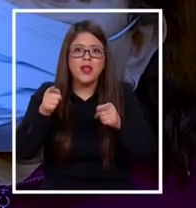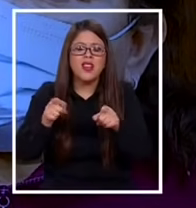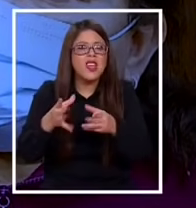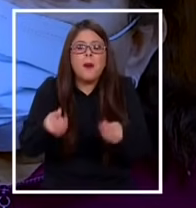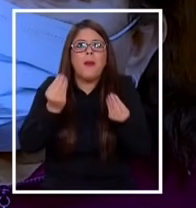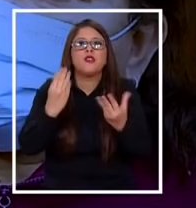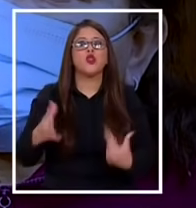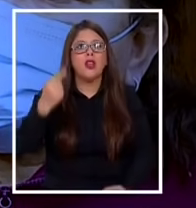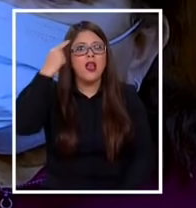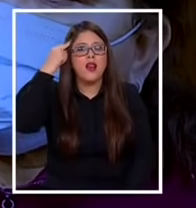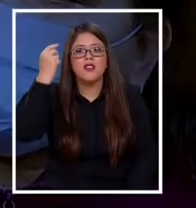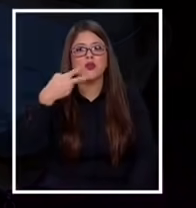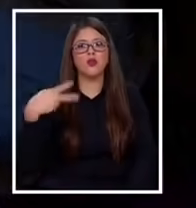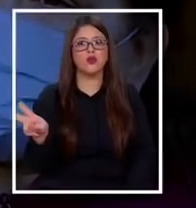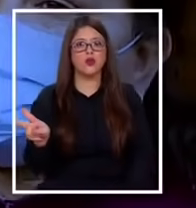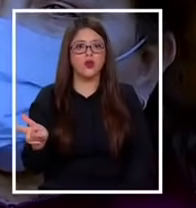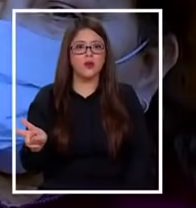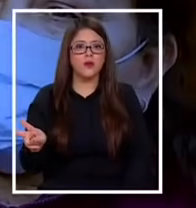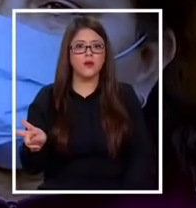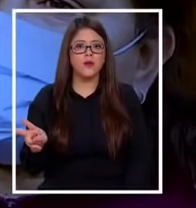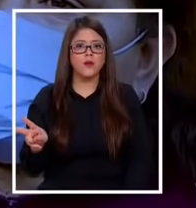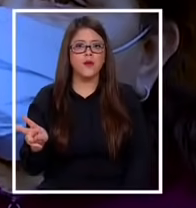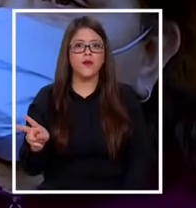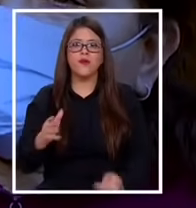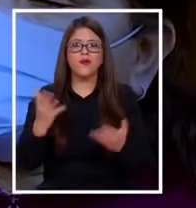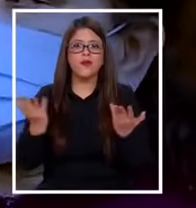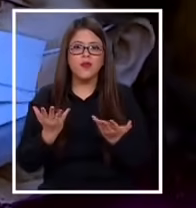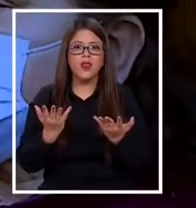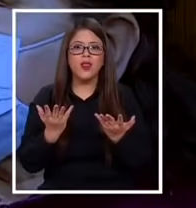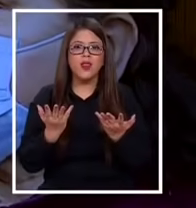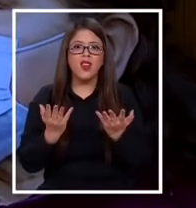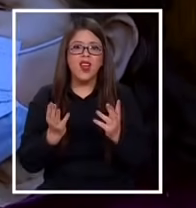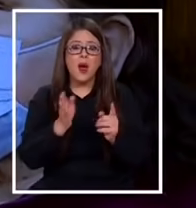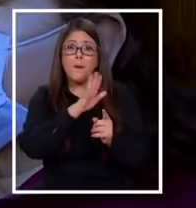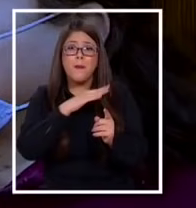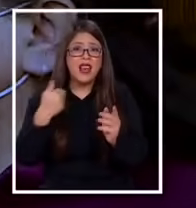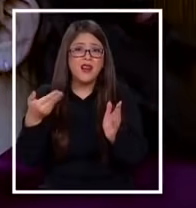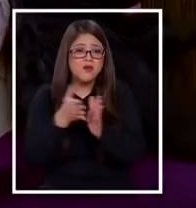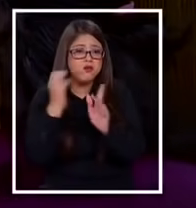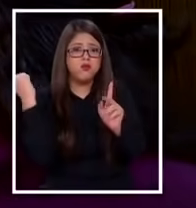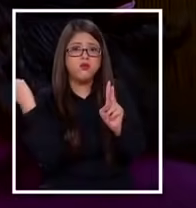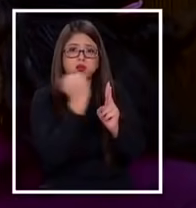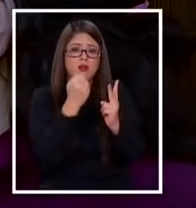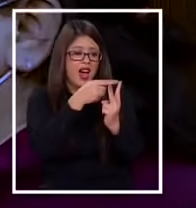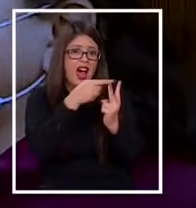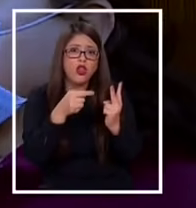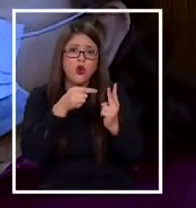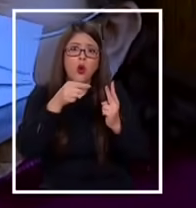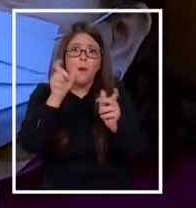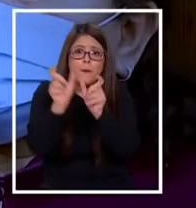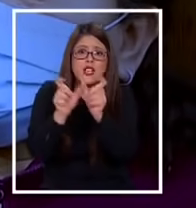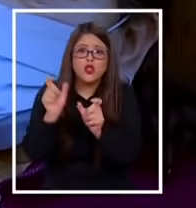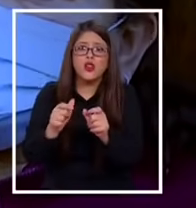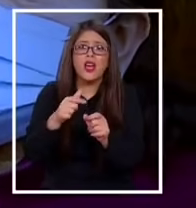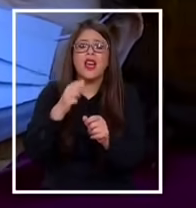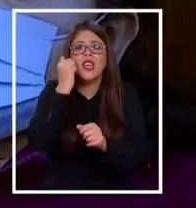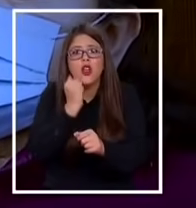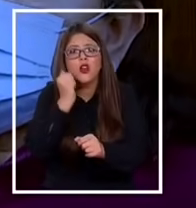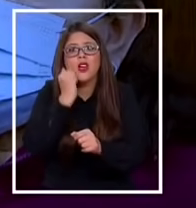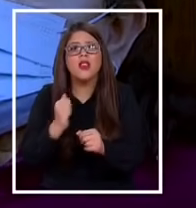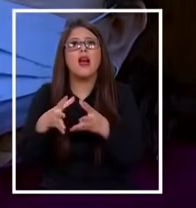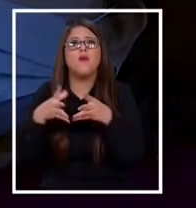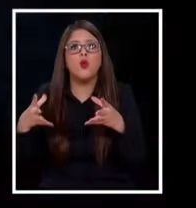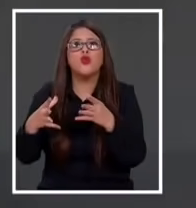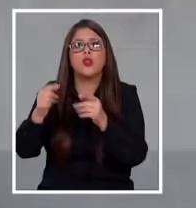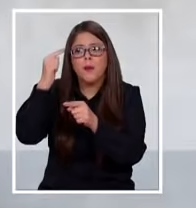su cabeza, para hacerle daño a dos personitas que lo querían mucho, que lo consideraban como un